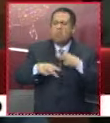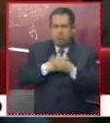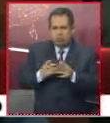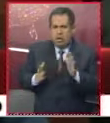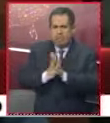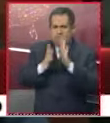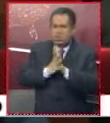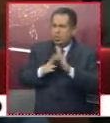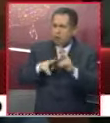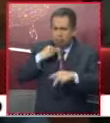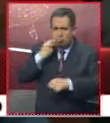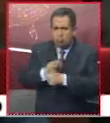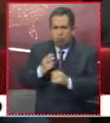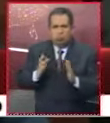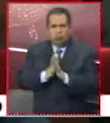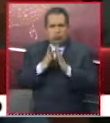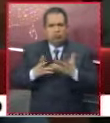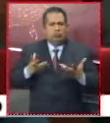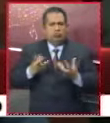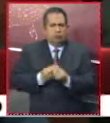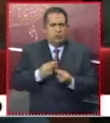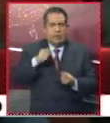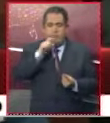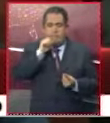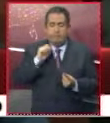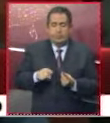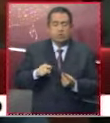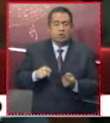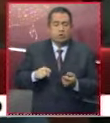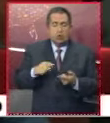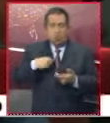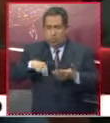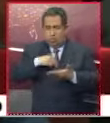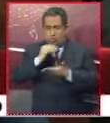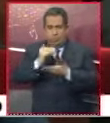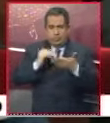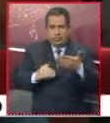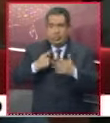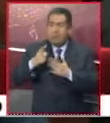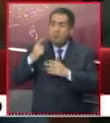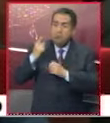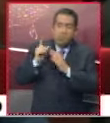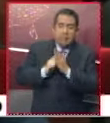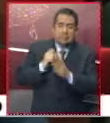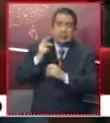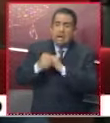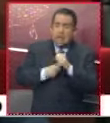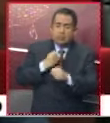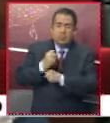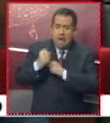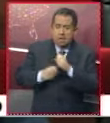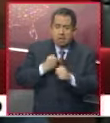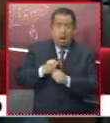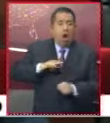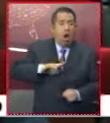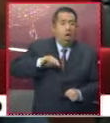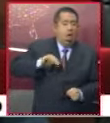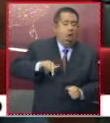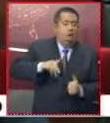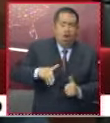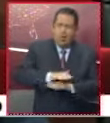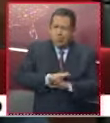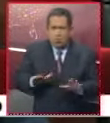Bueno, hablo por el IMCO, pero con la misma energía con lo que llevamos haciéndolo meses y años, pero ya, no le demos más vuelta al